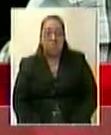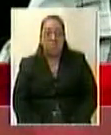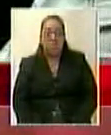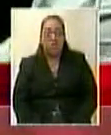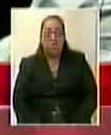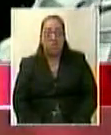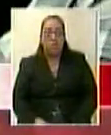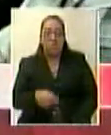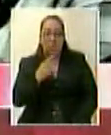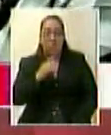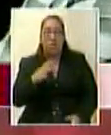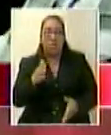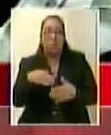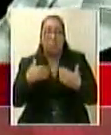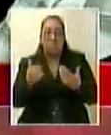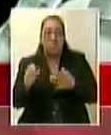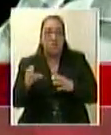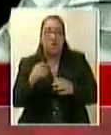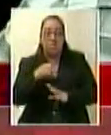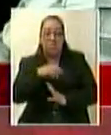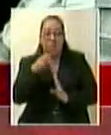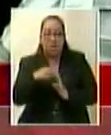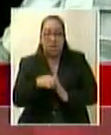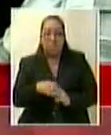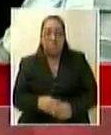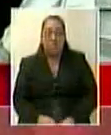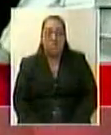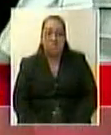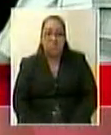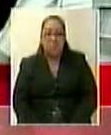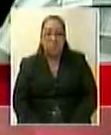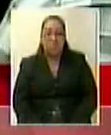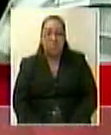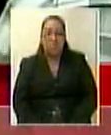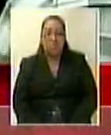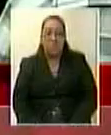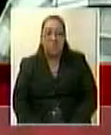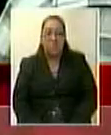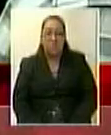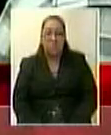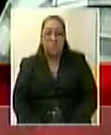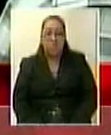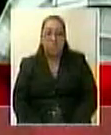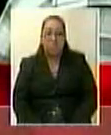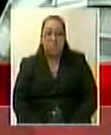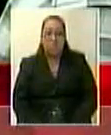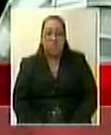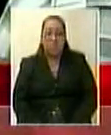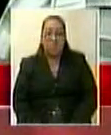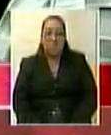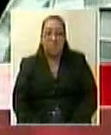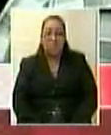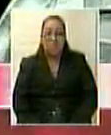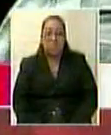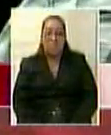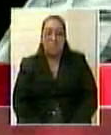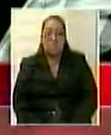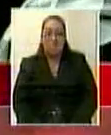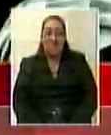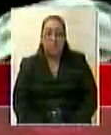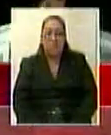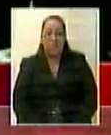donde podemos hacer proyectos viables para las mujeres Rurales Uno de ellos